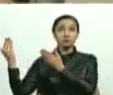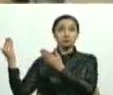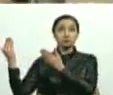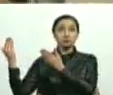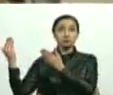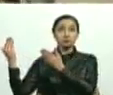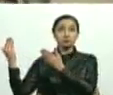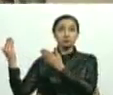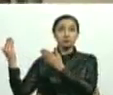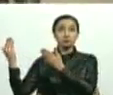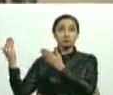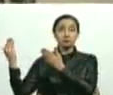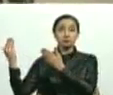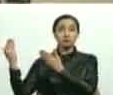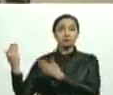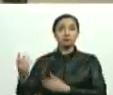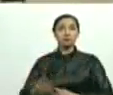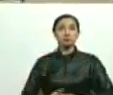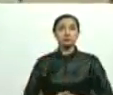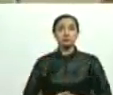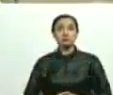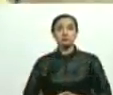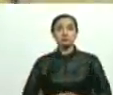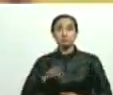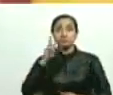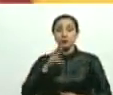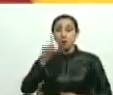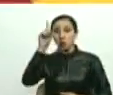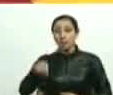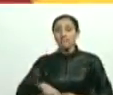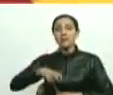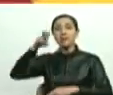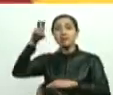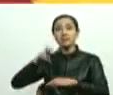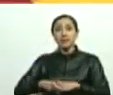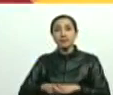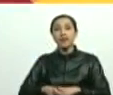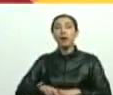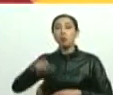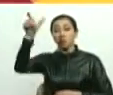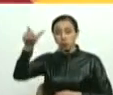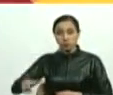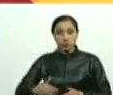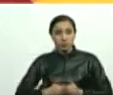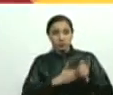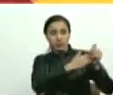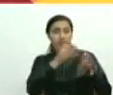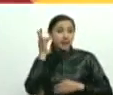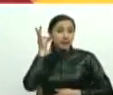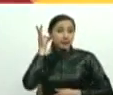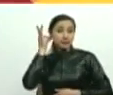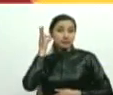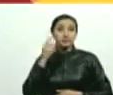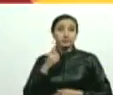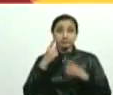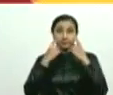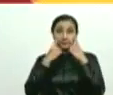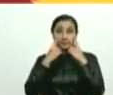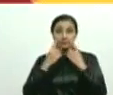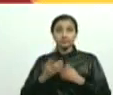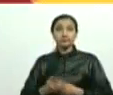Simón Bolívar. Veo aquí entre nosotros a Josefa Camejo. Por aquí la veo. Josefa